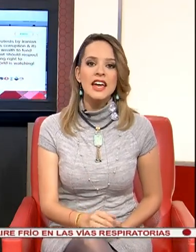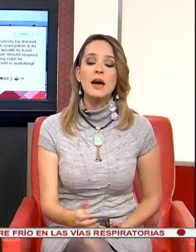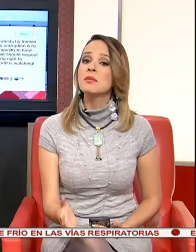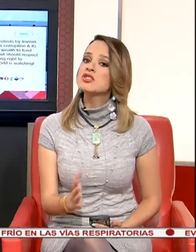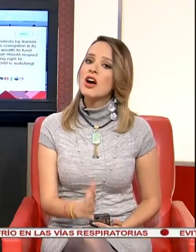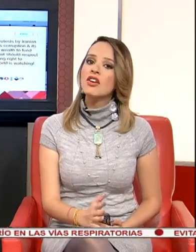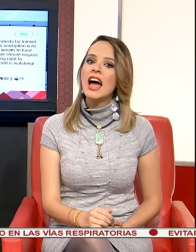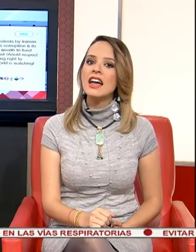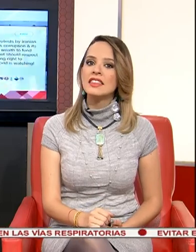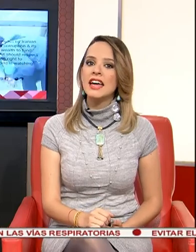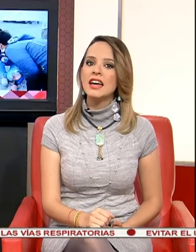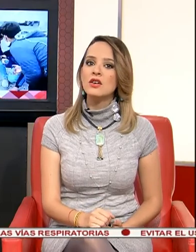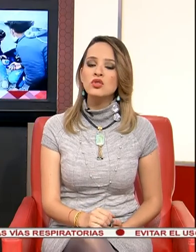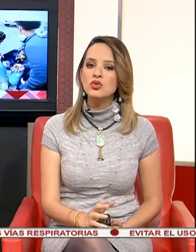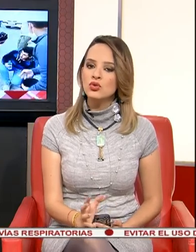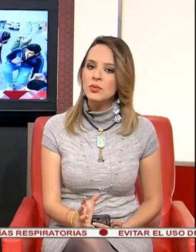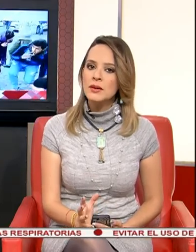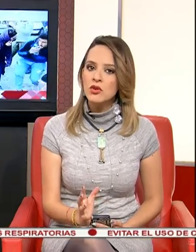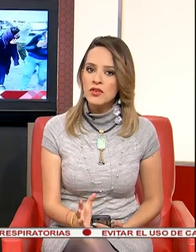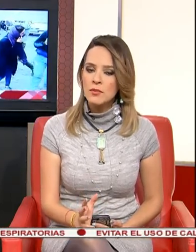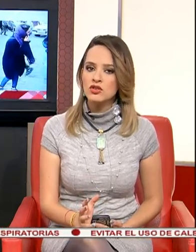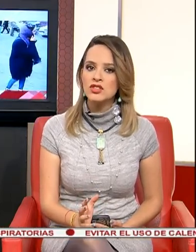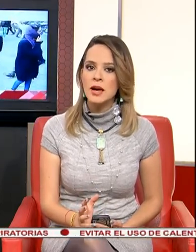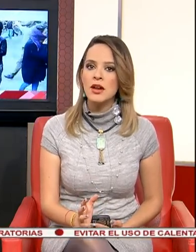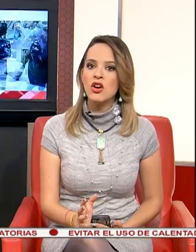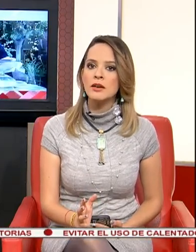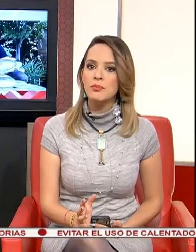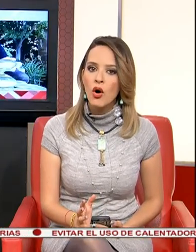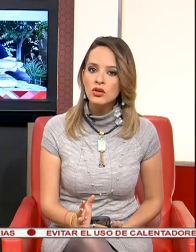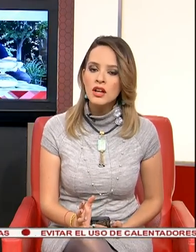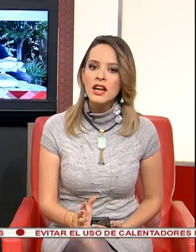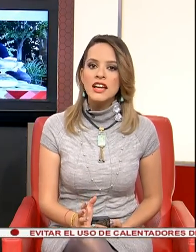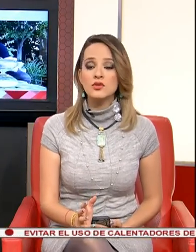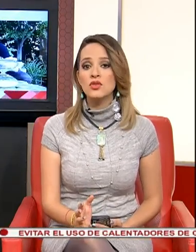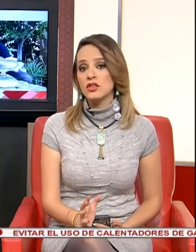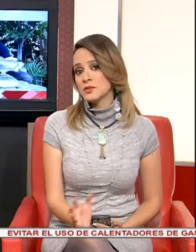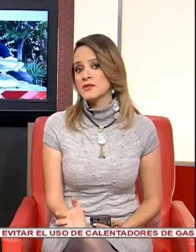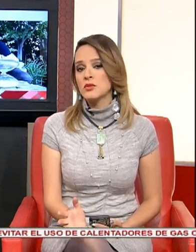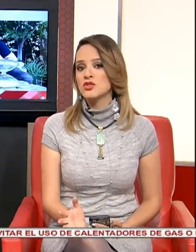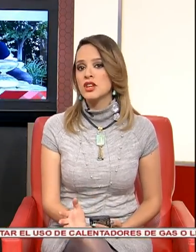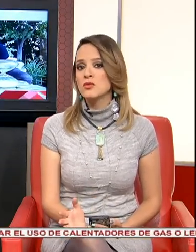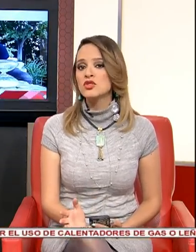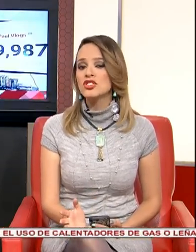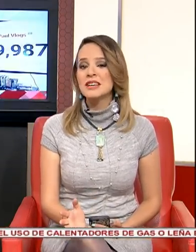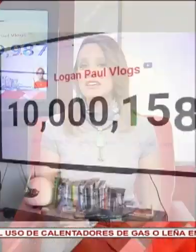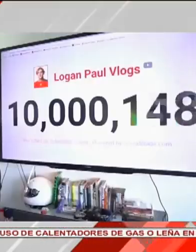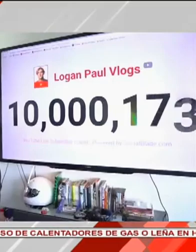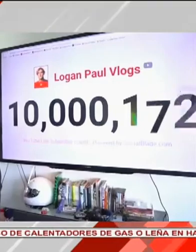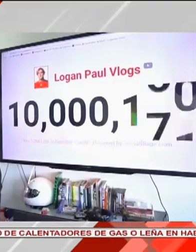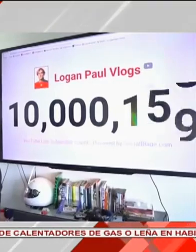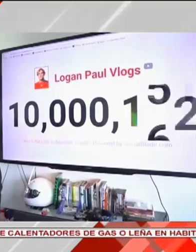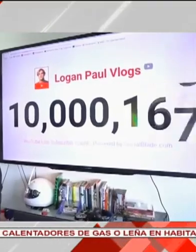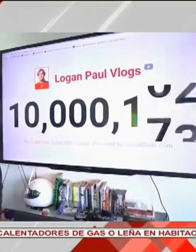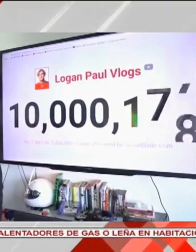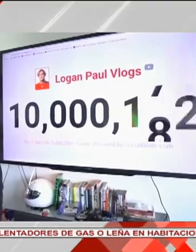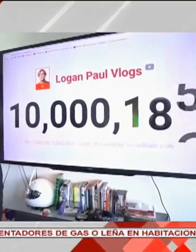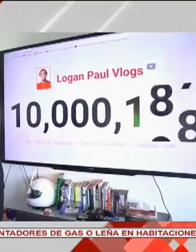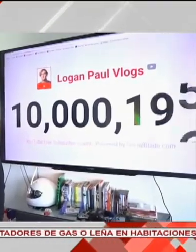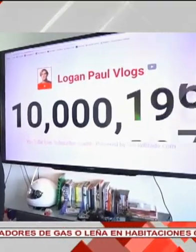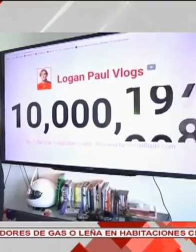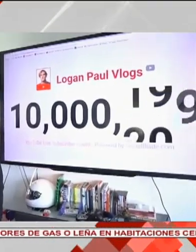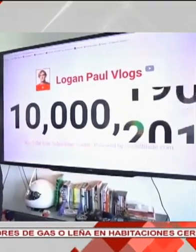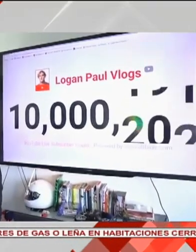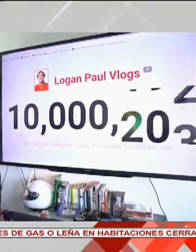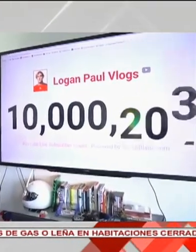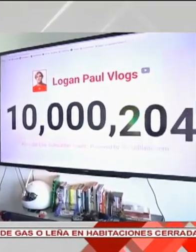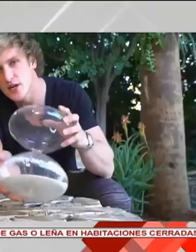Irán. Y hablemos ahora de un youtuber muy famoso, se llama Logan Paul, es uno de los más famosos del mundo, tiene más de 15 millones de suscriptores